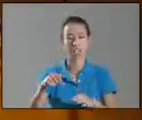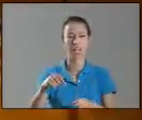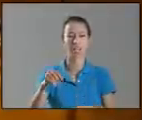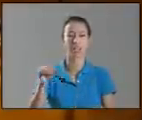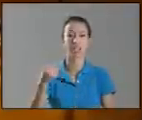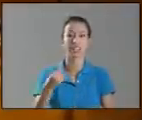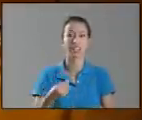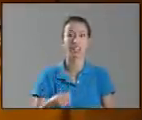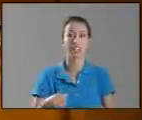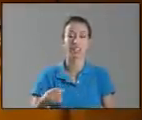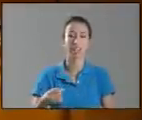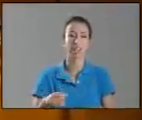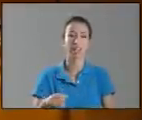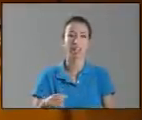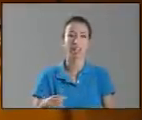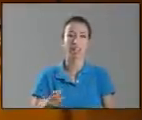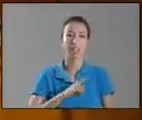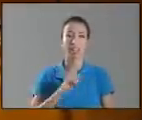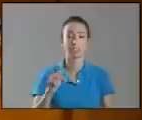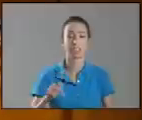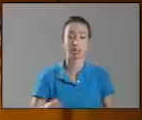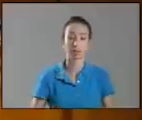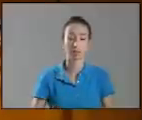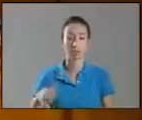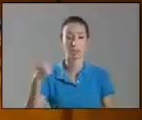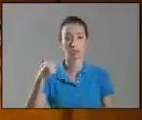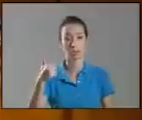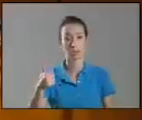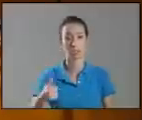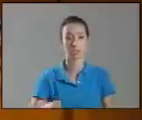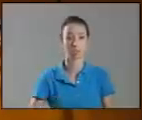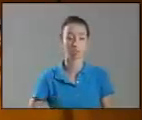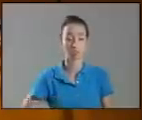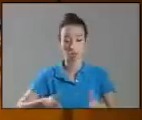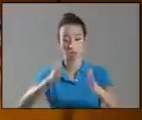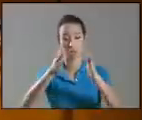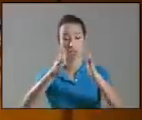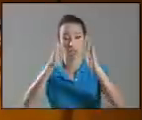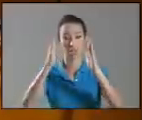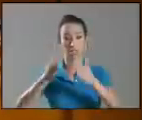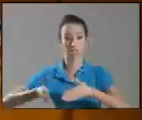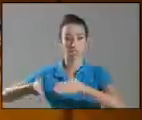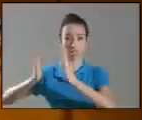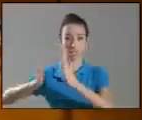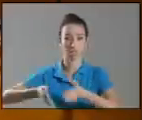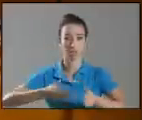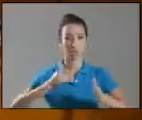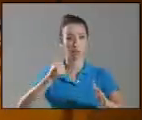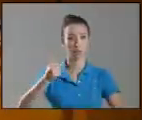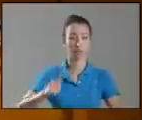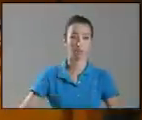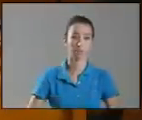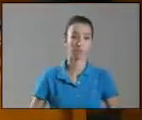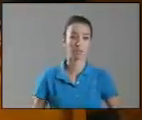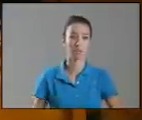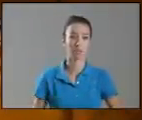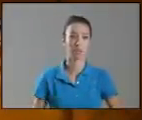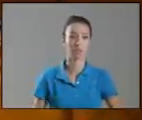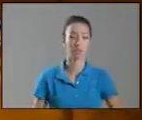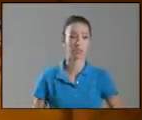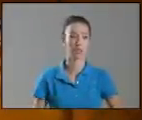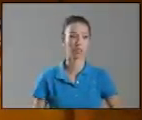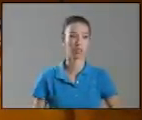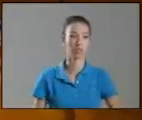que dejaron acá y de su mismo pueblo. Hay pueblos allá en el occidente en donde esa gente, esos pueblos